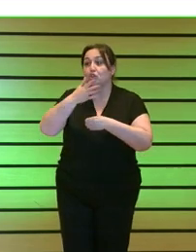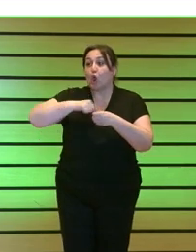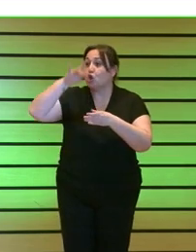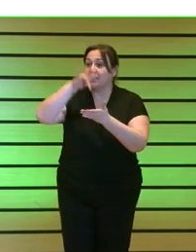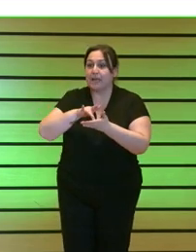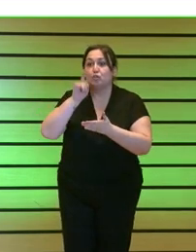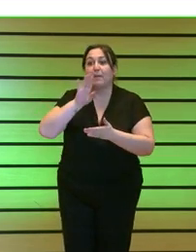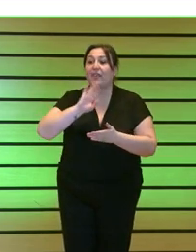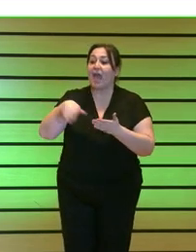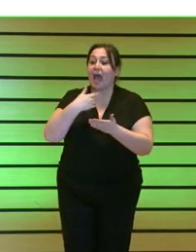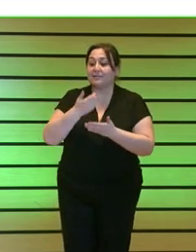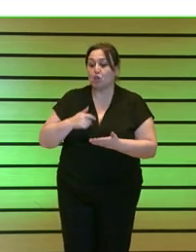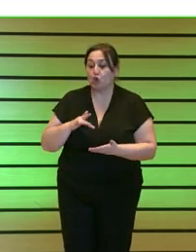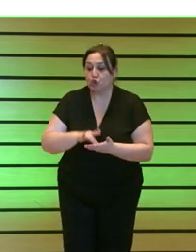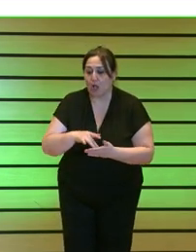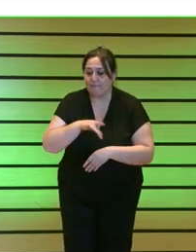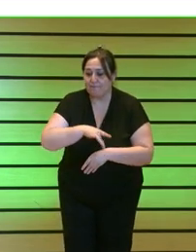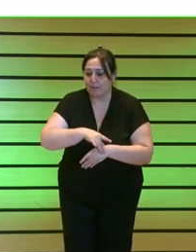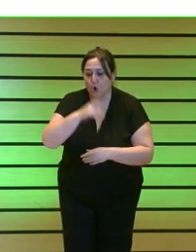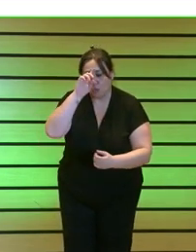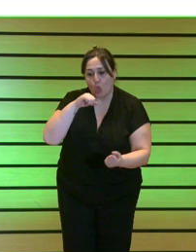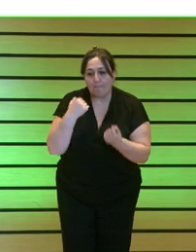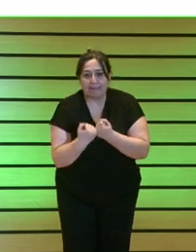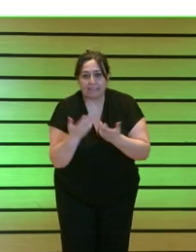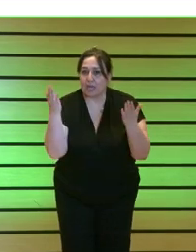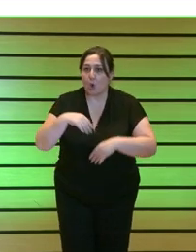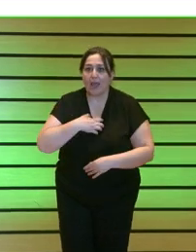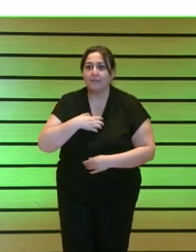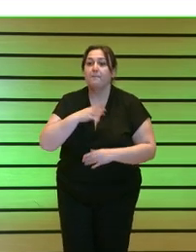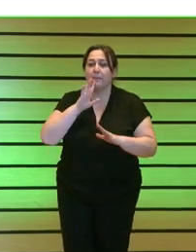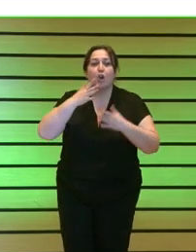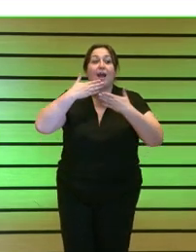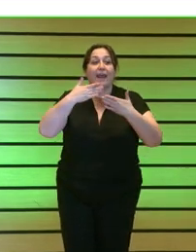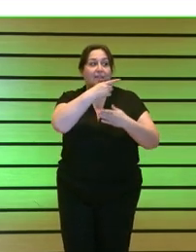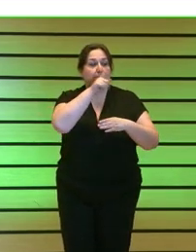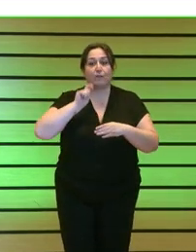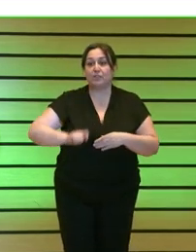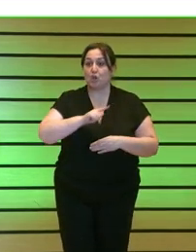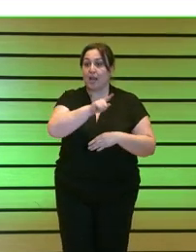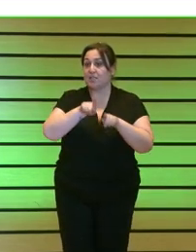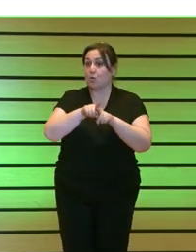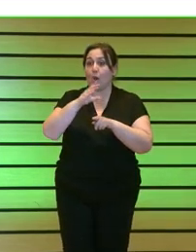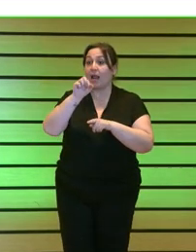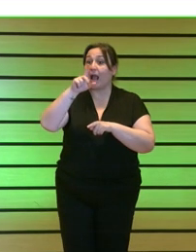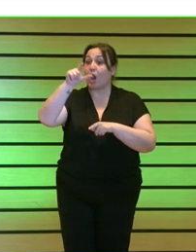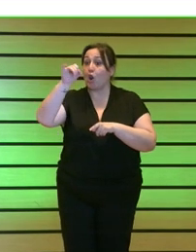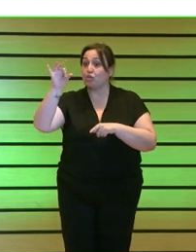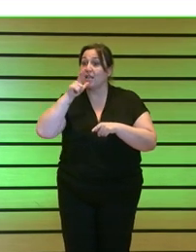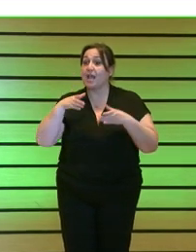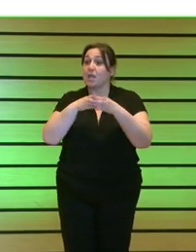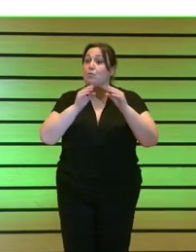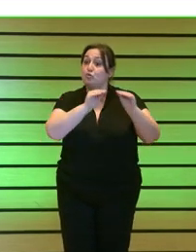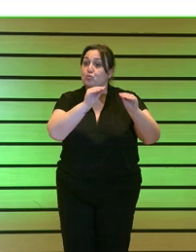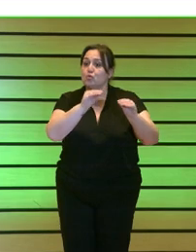que hasta que no nos toca no nos ponemos en su lugar pero gracias a profesionales como Carlos y su equipo están luchando porque